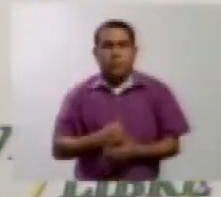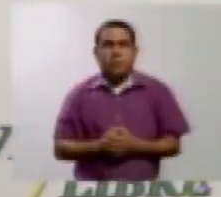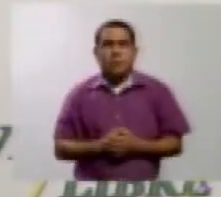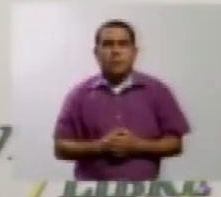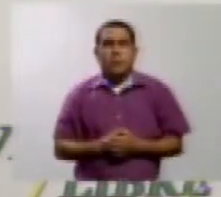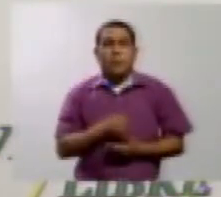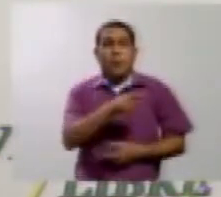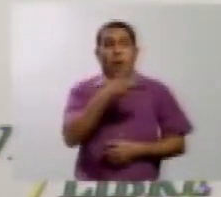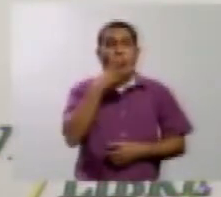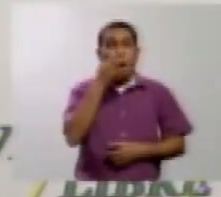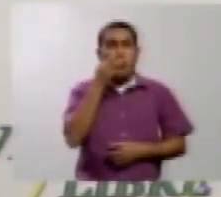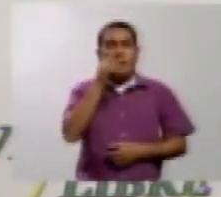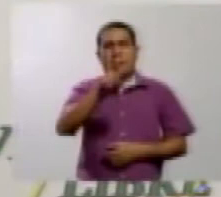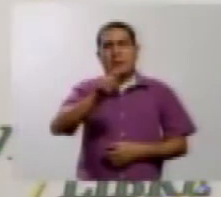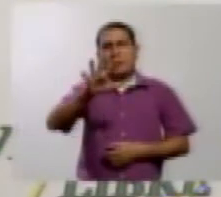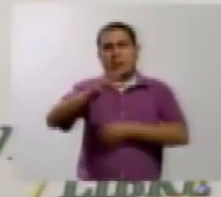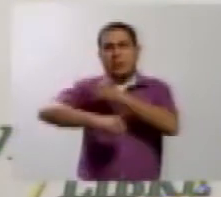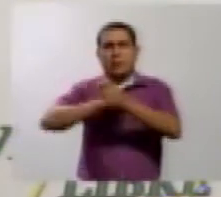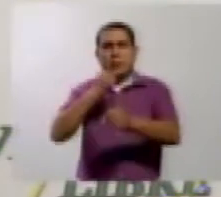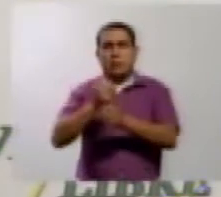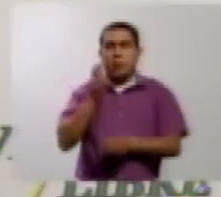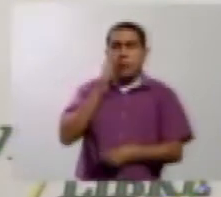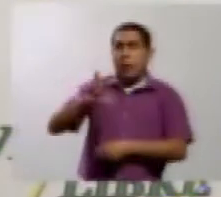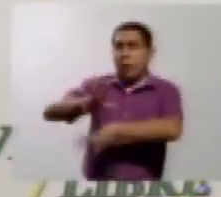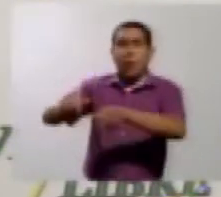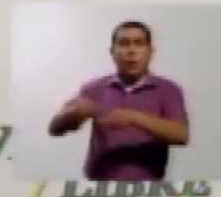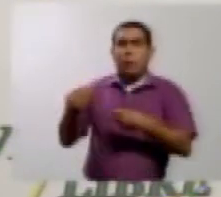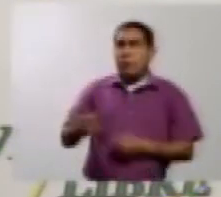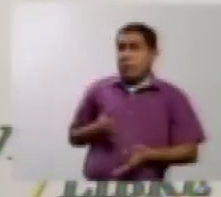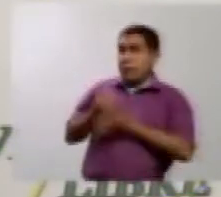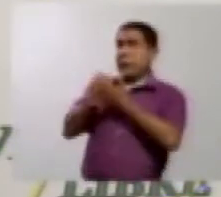tiene 65 años y al percatarse del hecho quiso